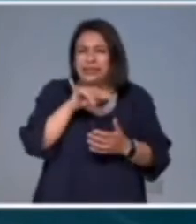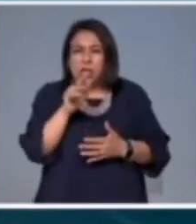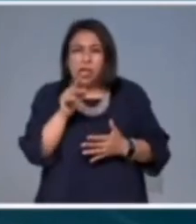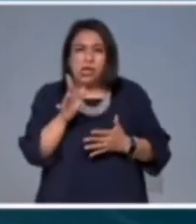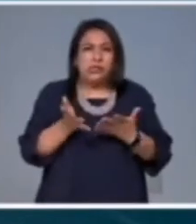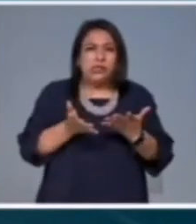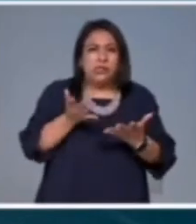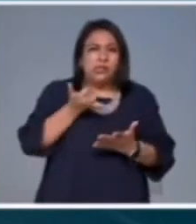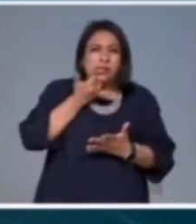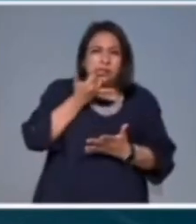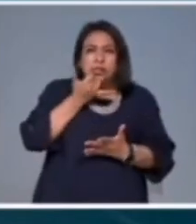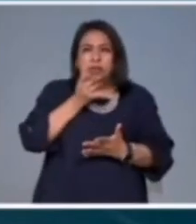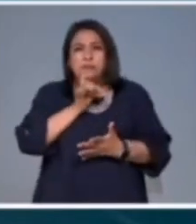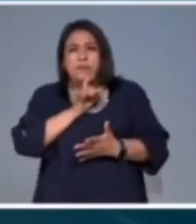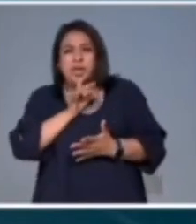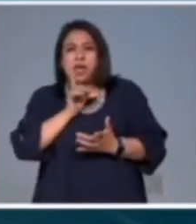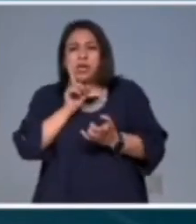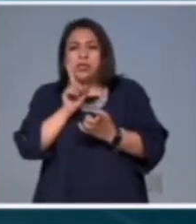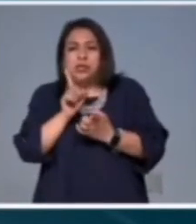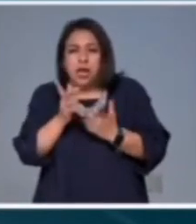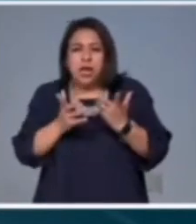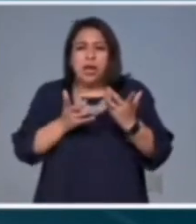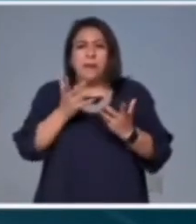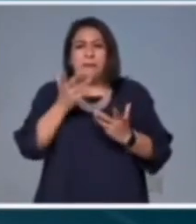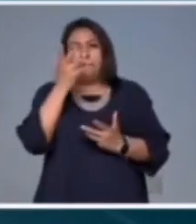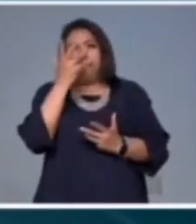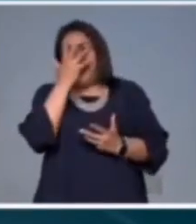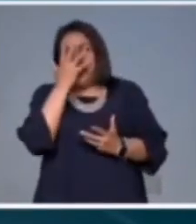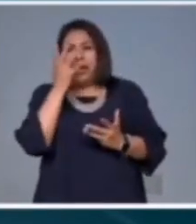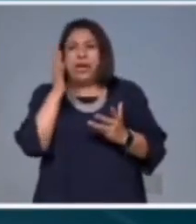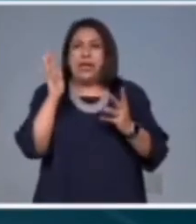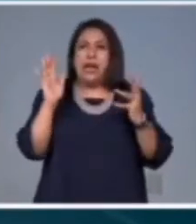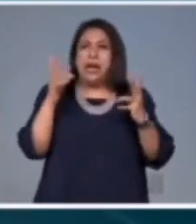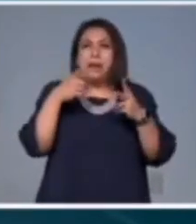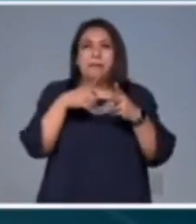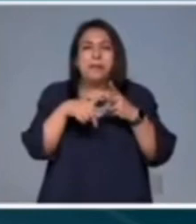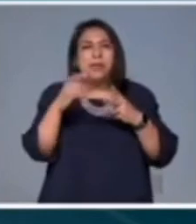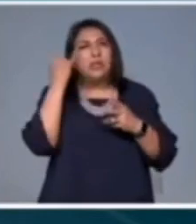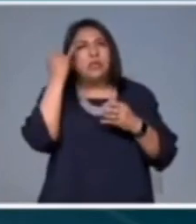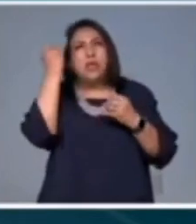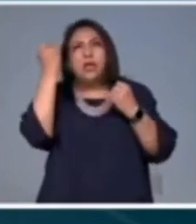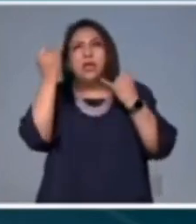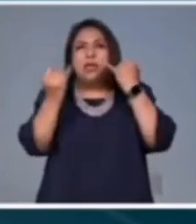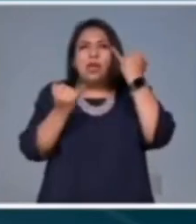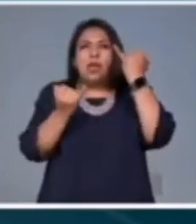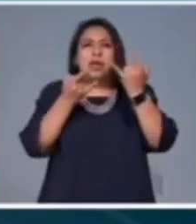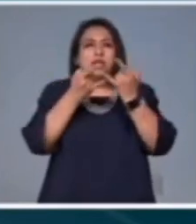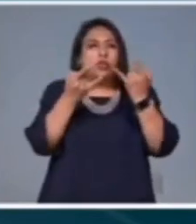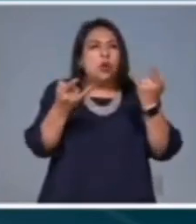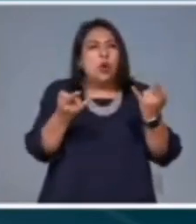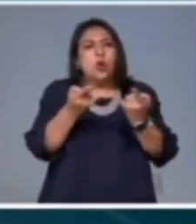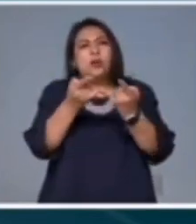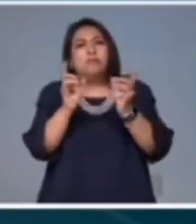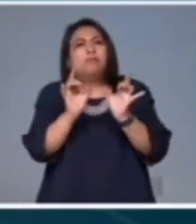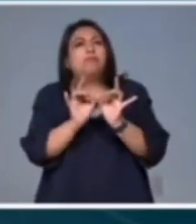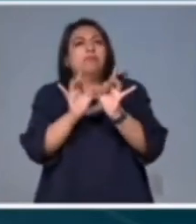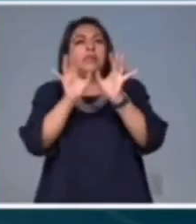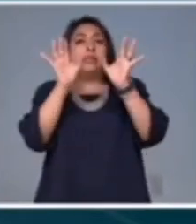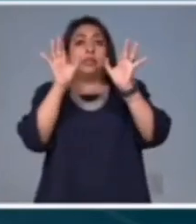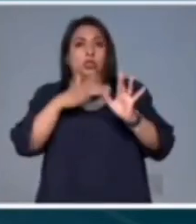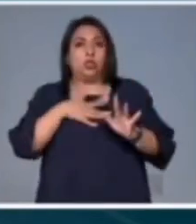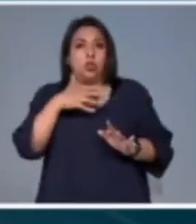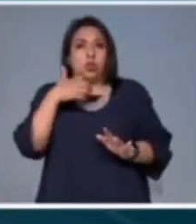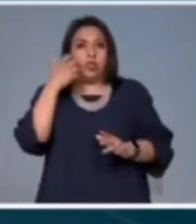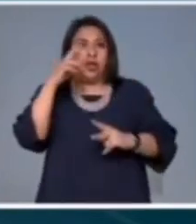miedo, te quieres acercar, pero te da pena. Como que empiezas a imaginarte todas las historias que podrían pasar si te atrevieras a